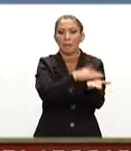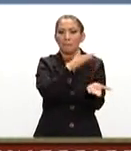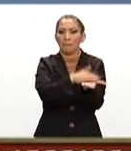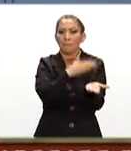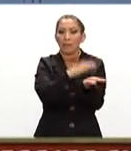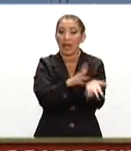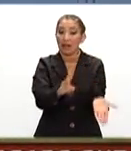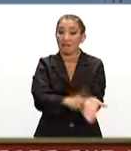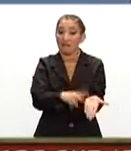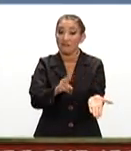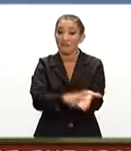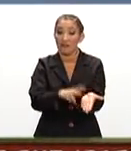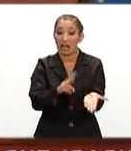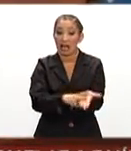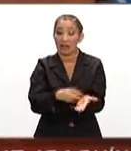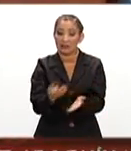documentos